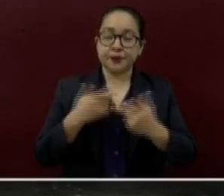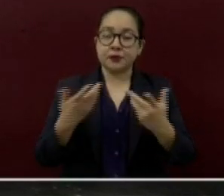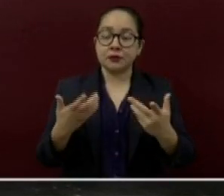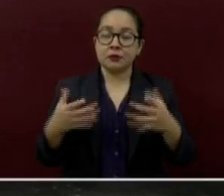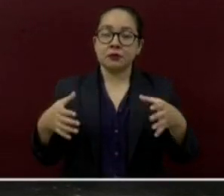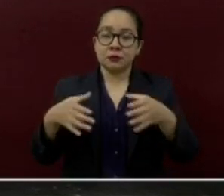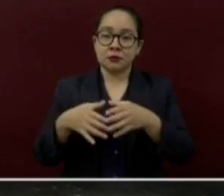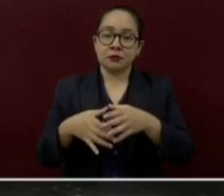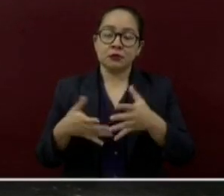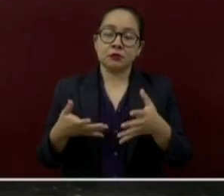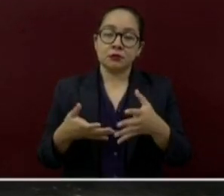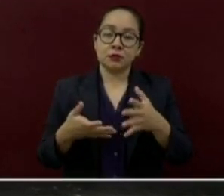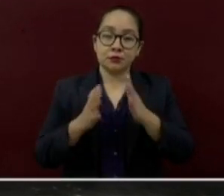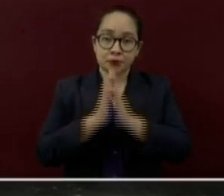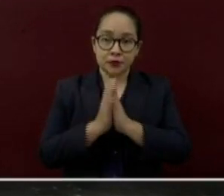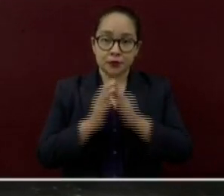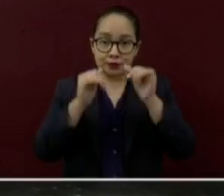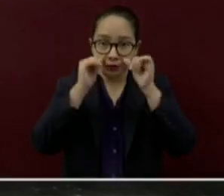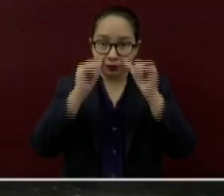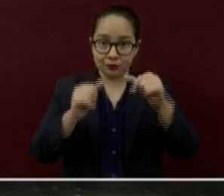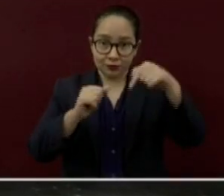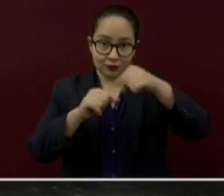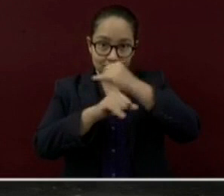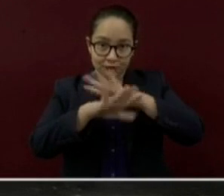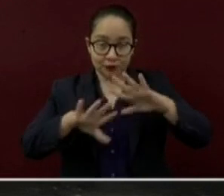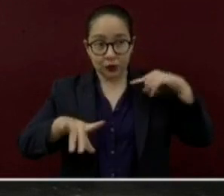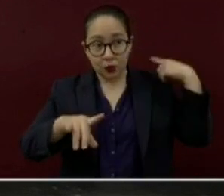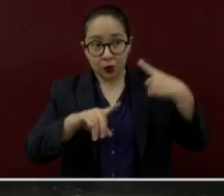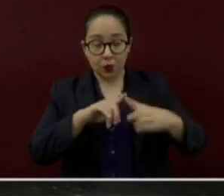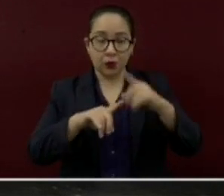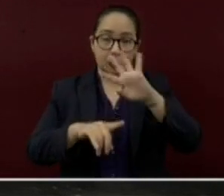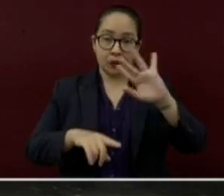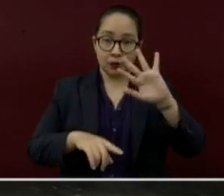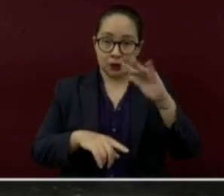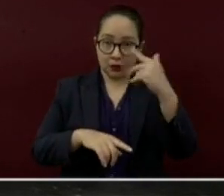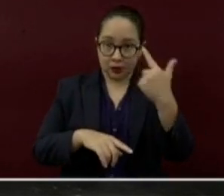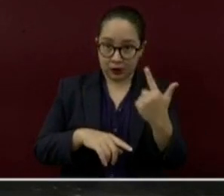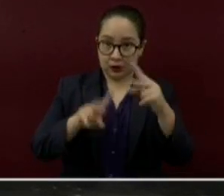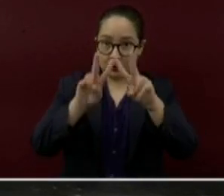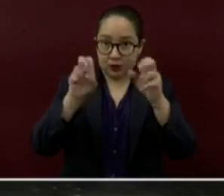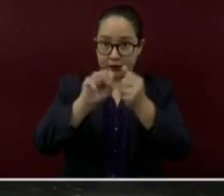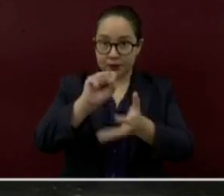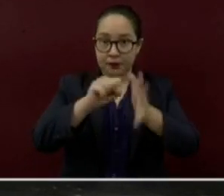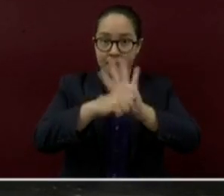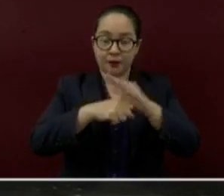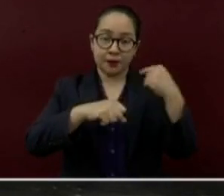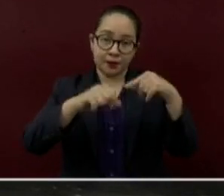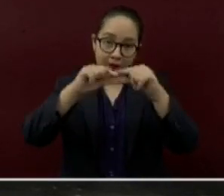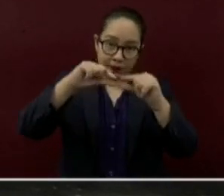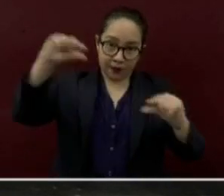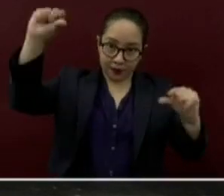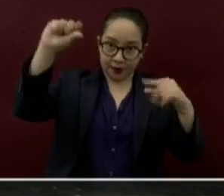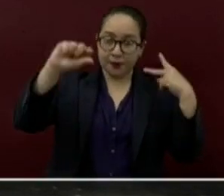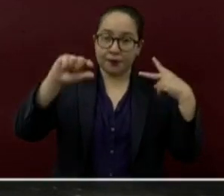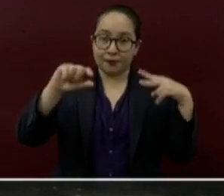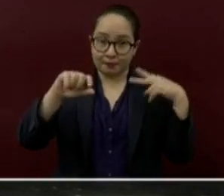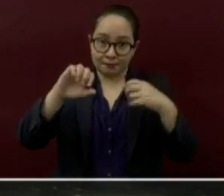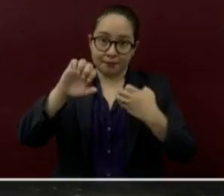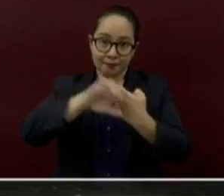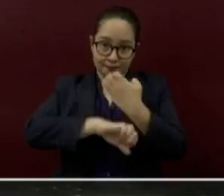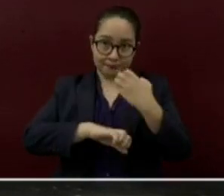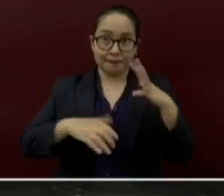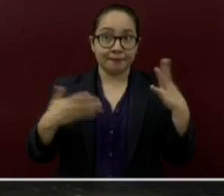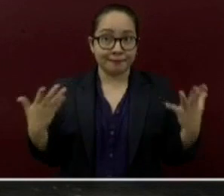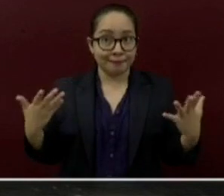poner mucha atención al informe número 457 de la actualización del coronavirus en la